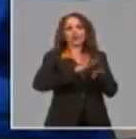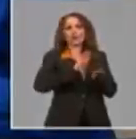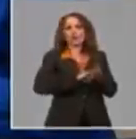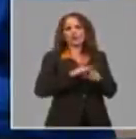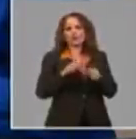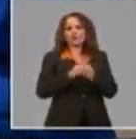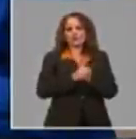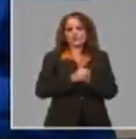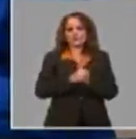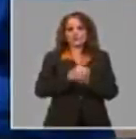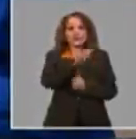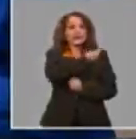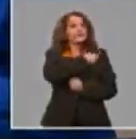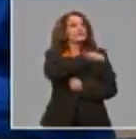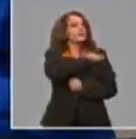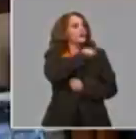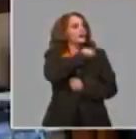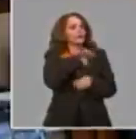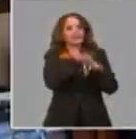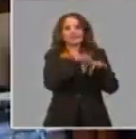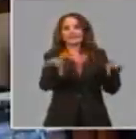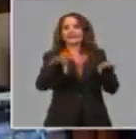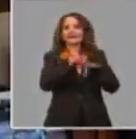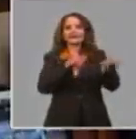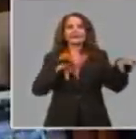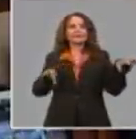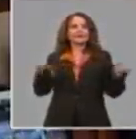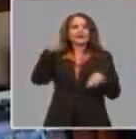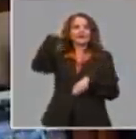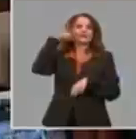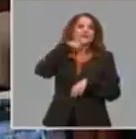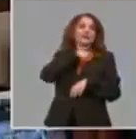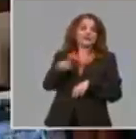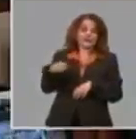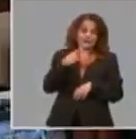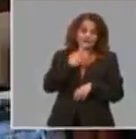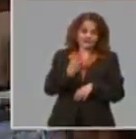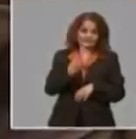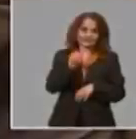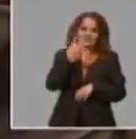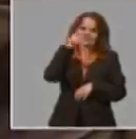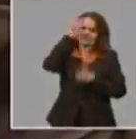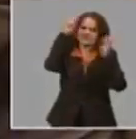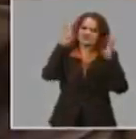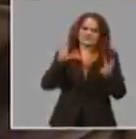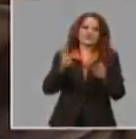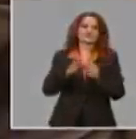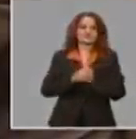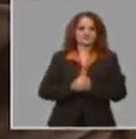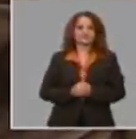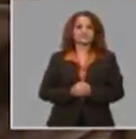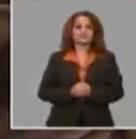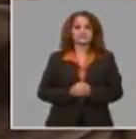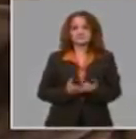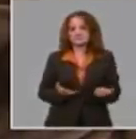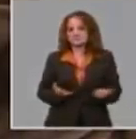una vez más el cuestionamiento halagador del estado y del gobierno de aquí el estado incluyendo tienen que estar